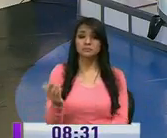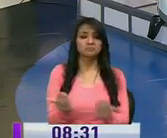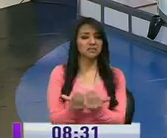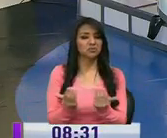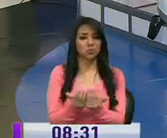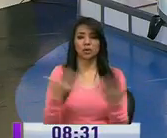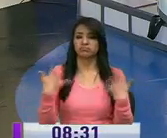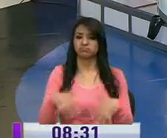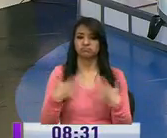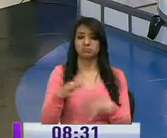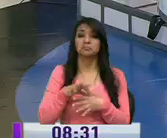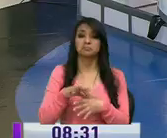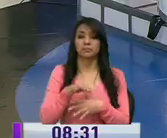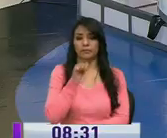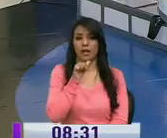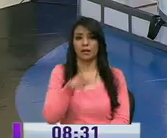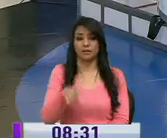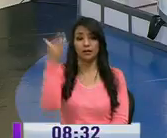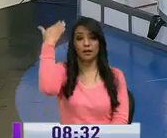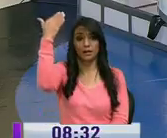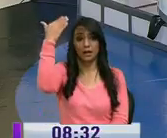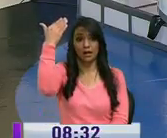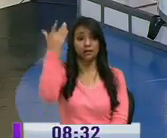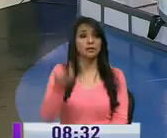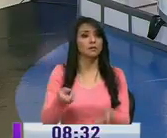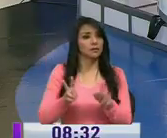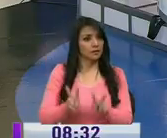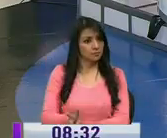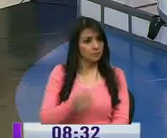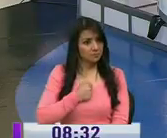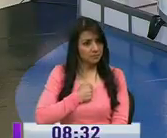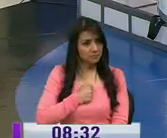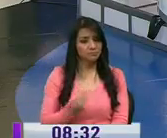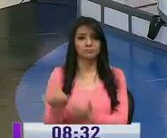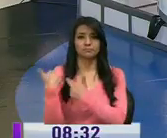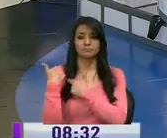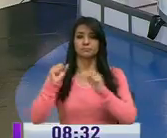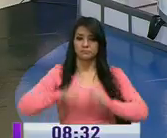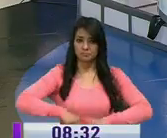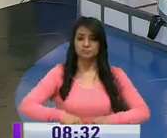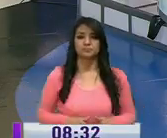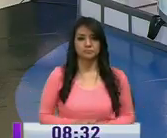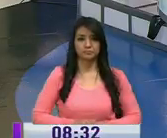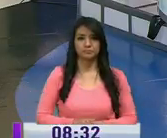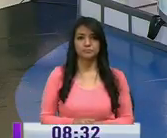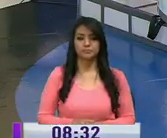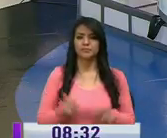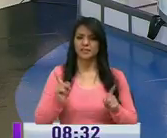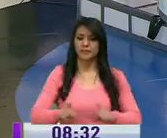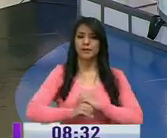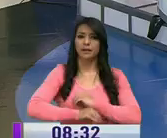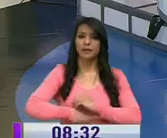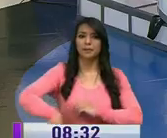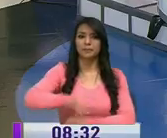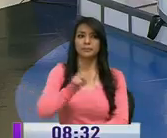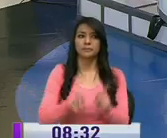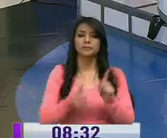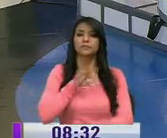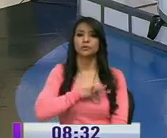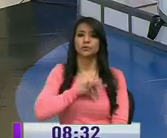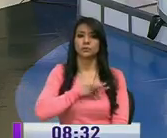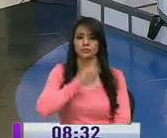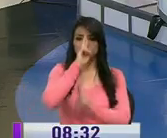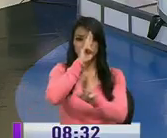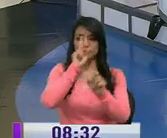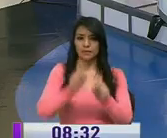tarea pendiente. Y es no solo de la alcaldía, ¿no? También es nuestra, es un problema. Exactamente, ¿no? campañas de concientización. Pero